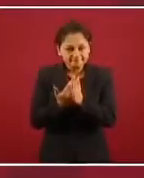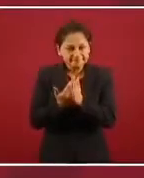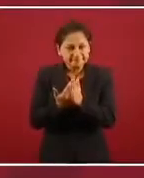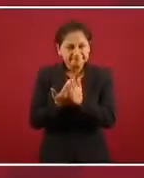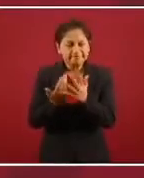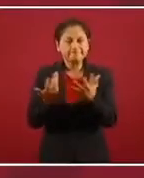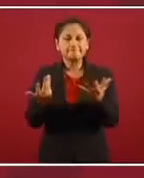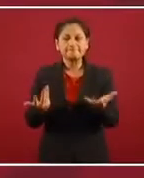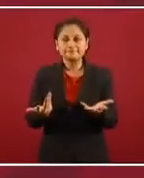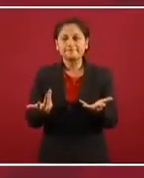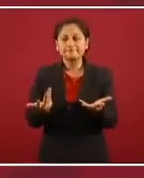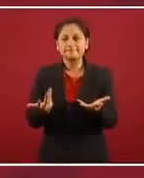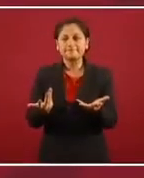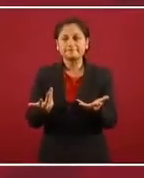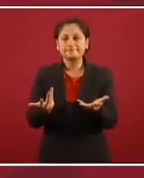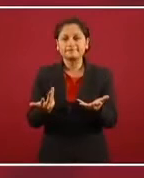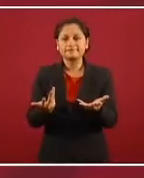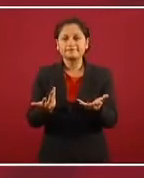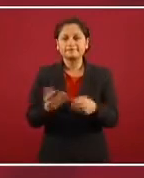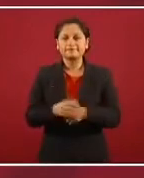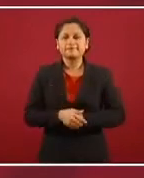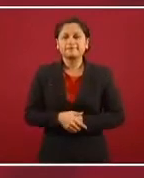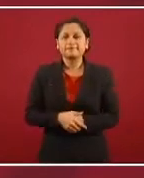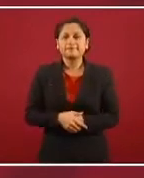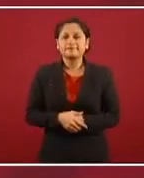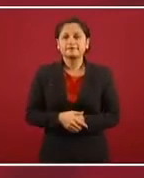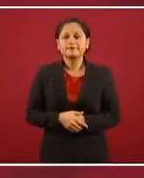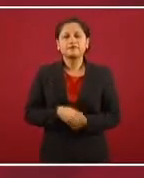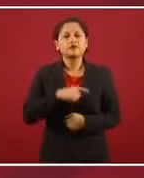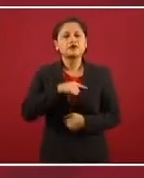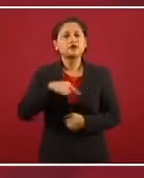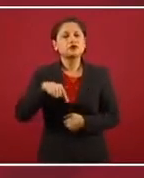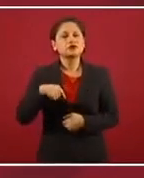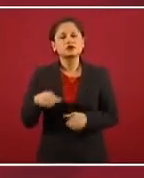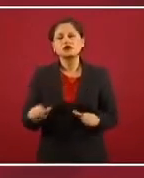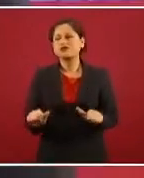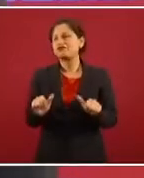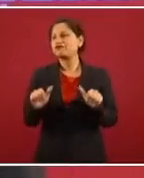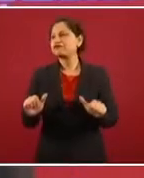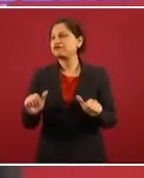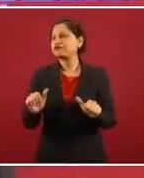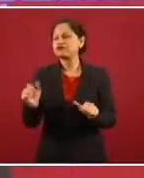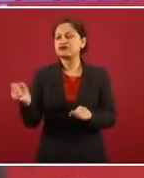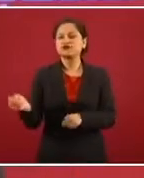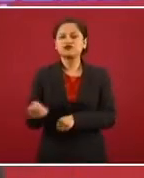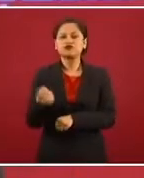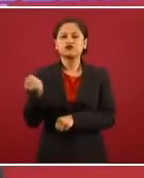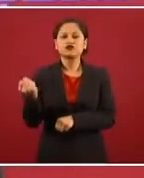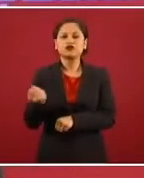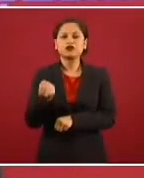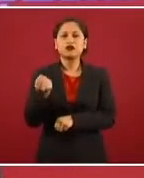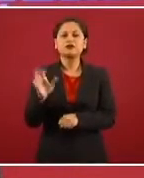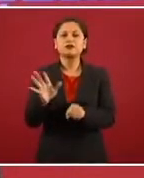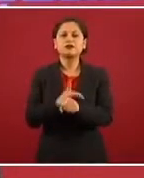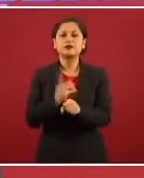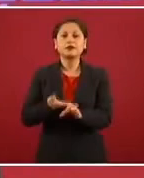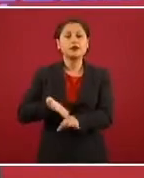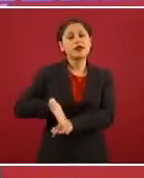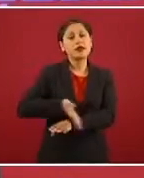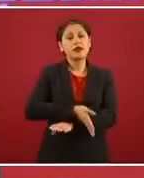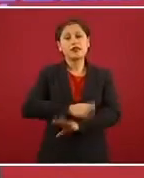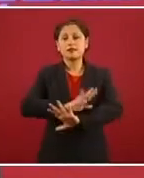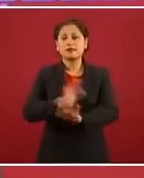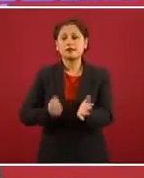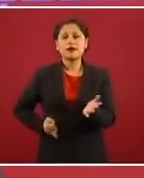tuvimos la fortuna de firmar el tratado de libre